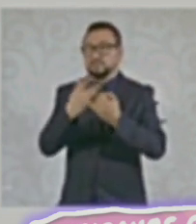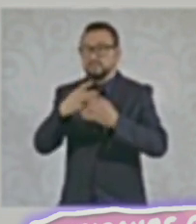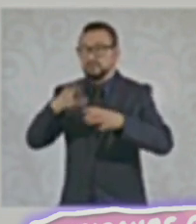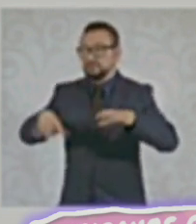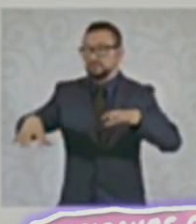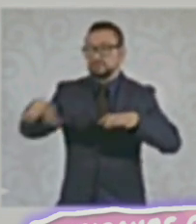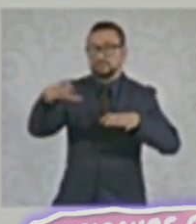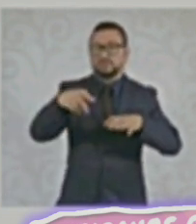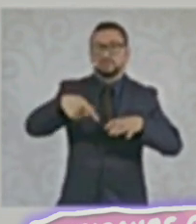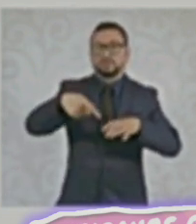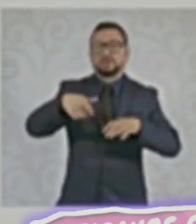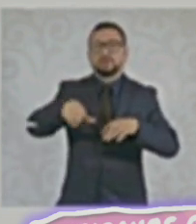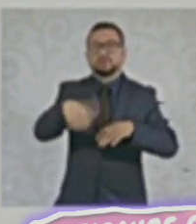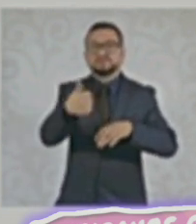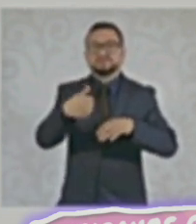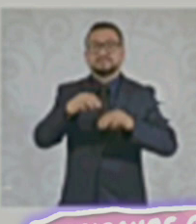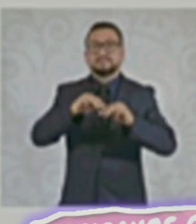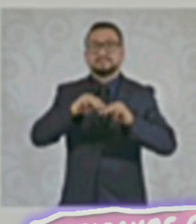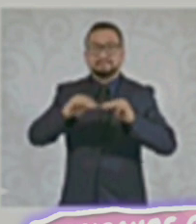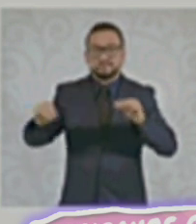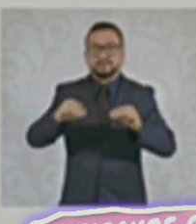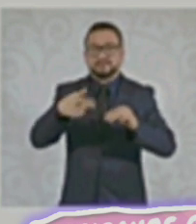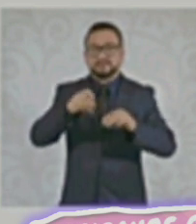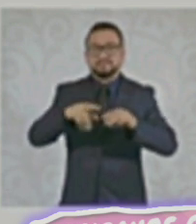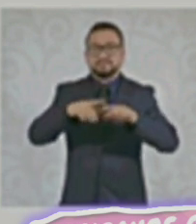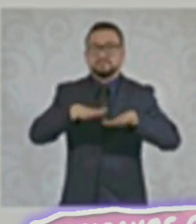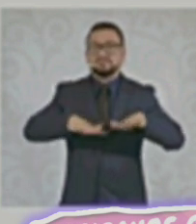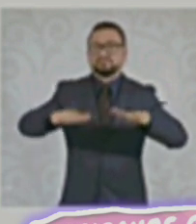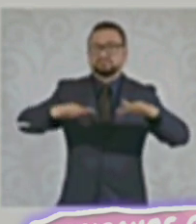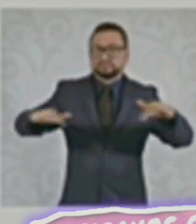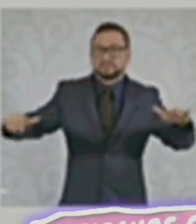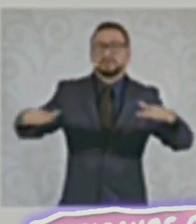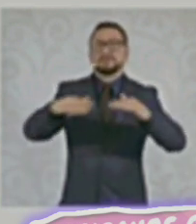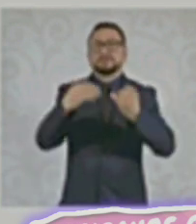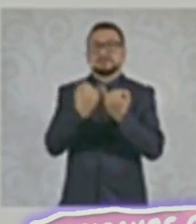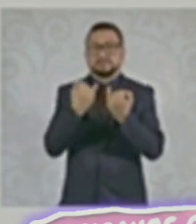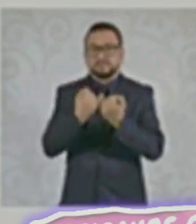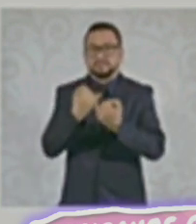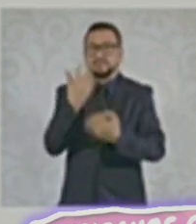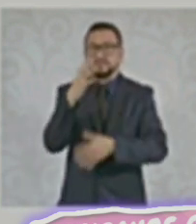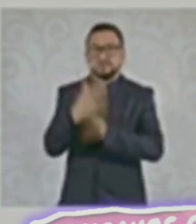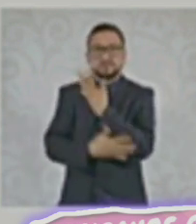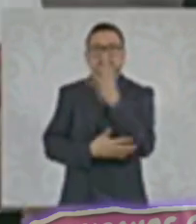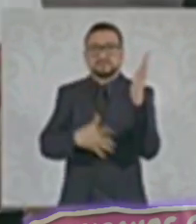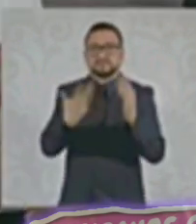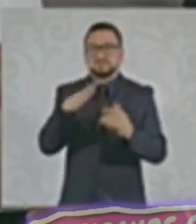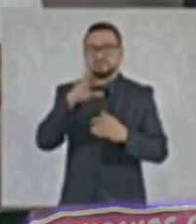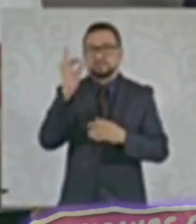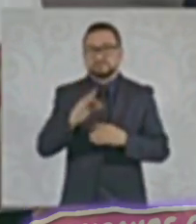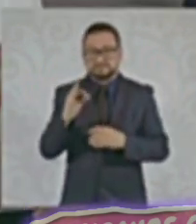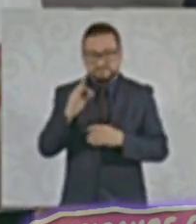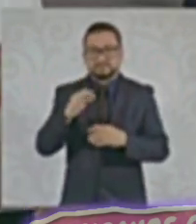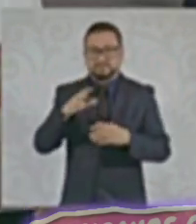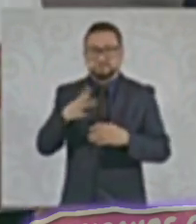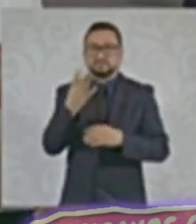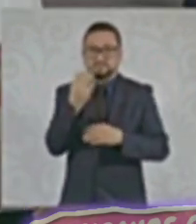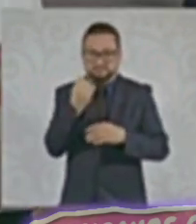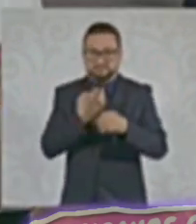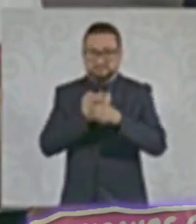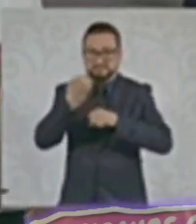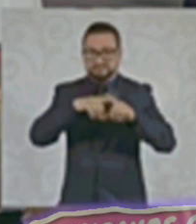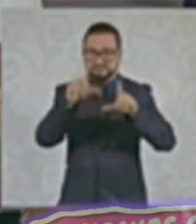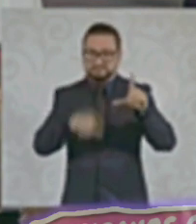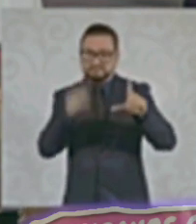11,000 kilómetros de costa, no es difícil, y reforestar 10% de los bosques y selvas en 9 estados de